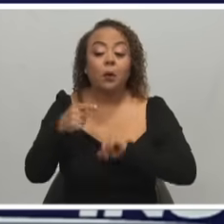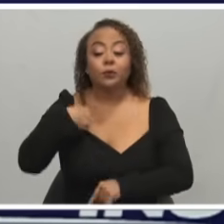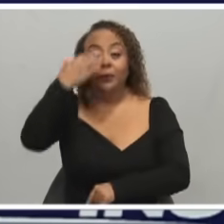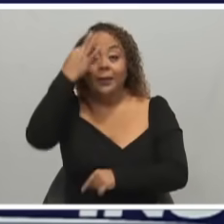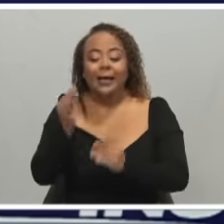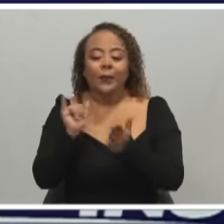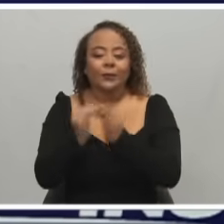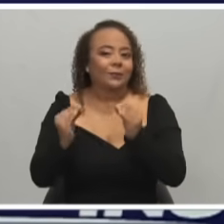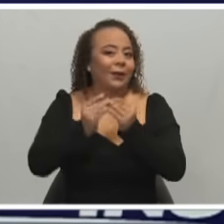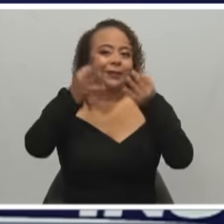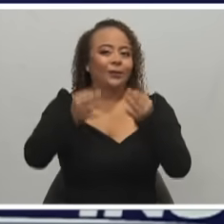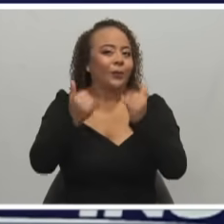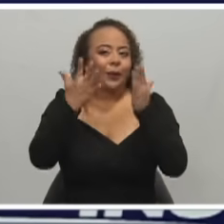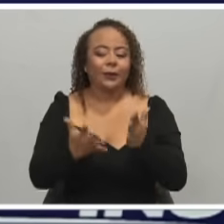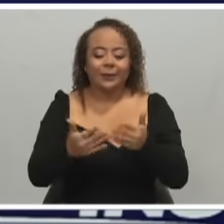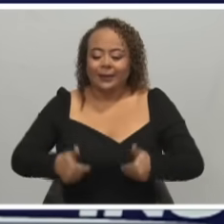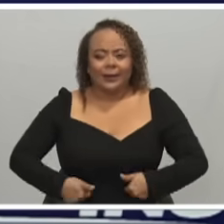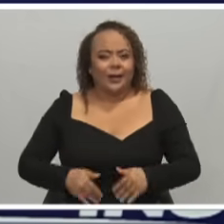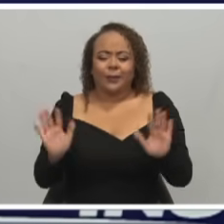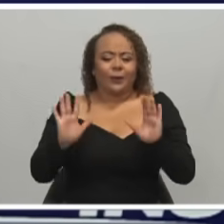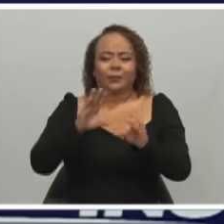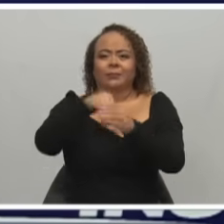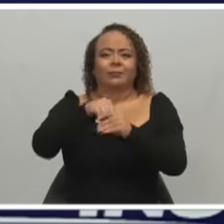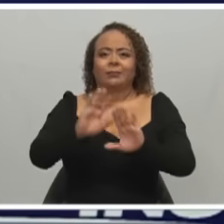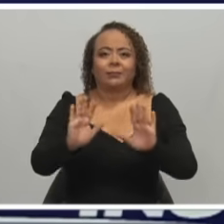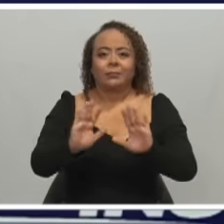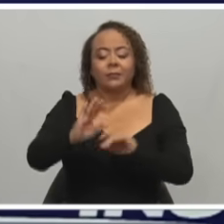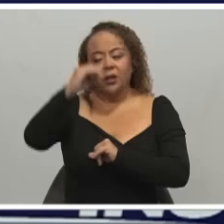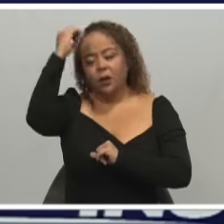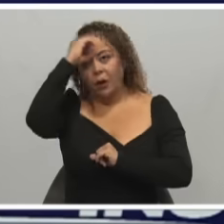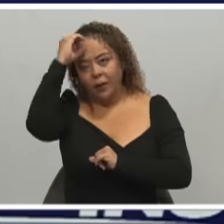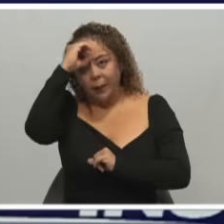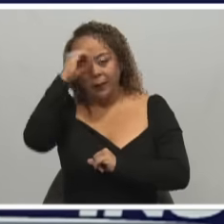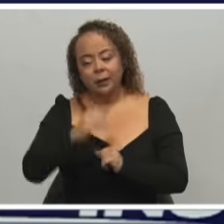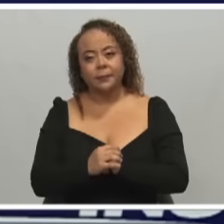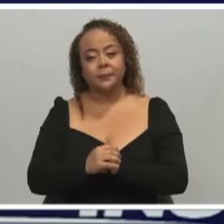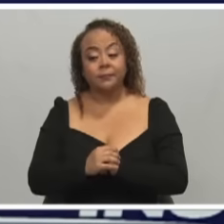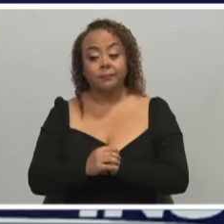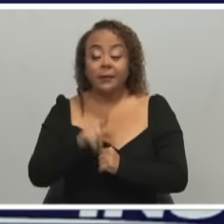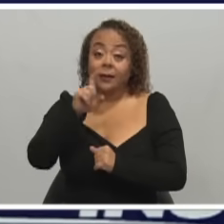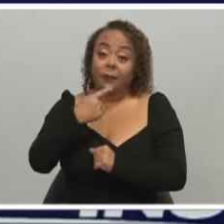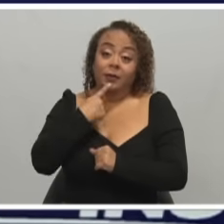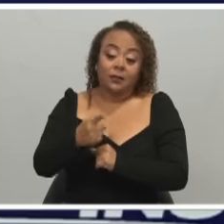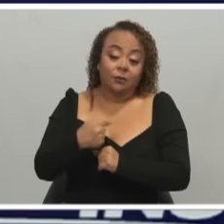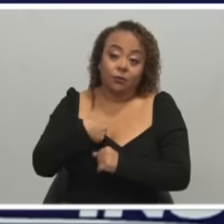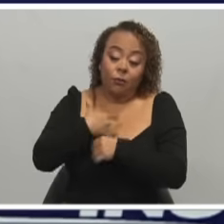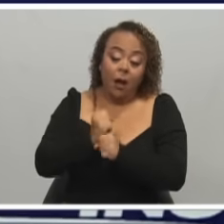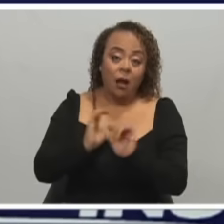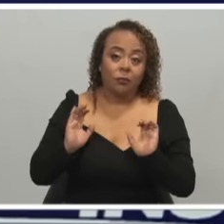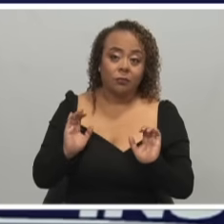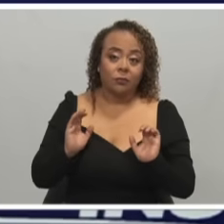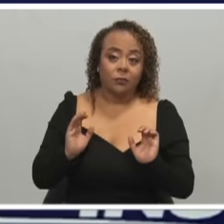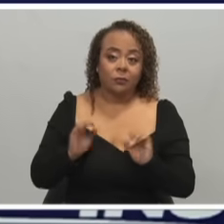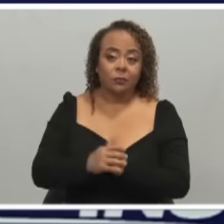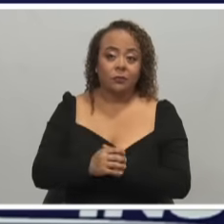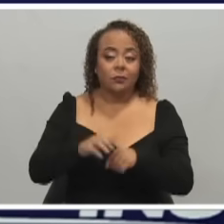es más una decisión de los jugadores que del entrenador eh Obviamente que que si tengo que decirlo lo voy a decir pero